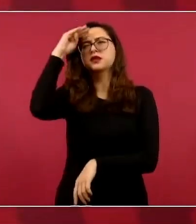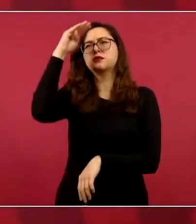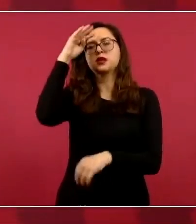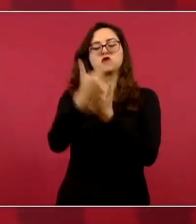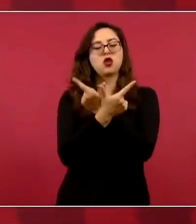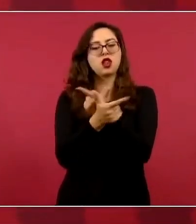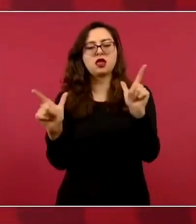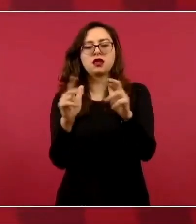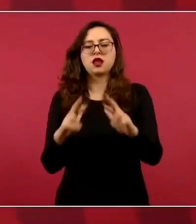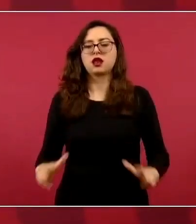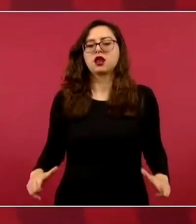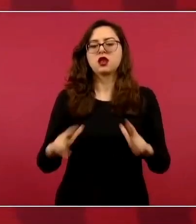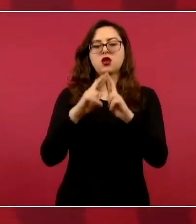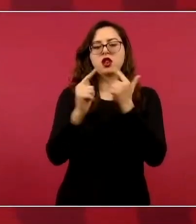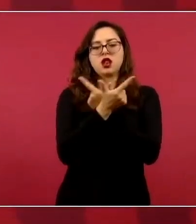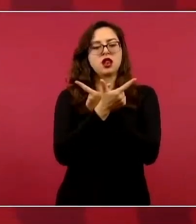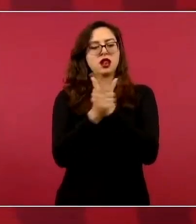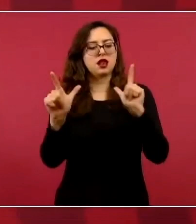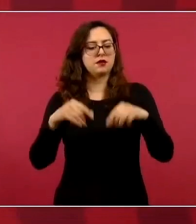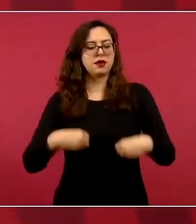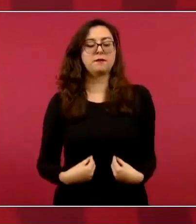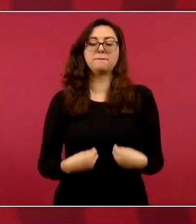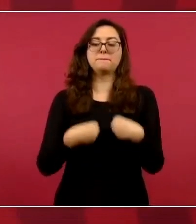vivir libres